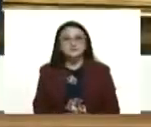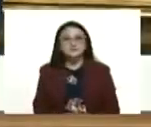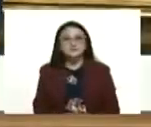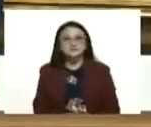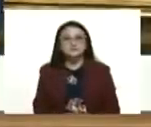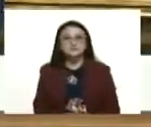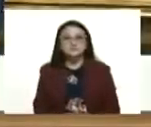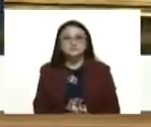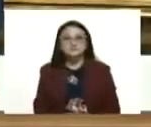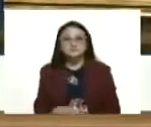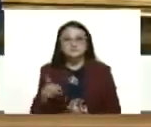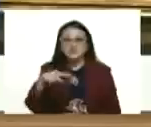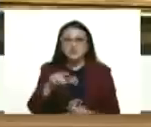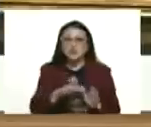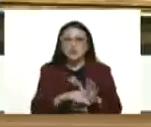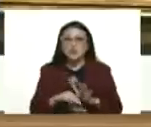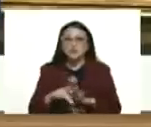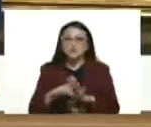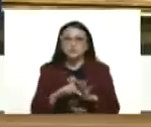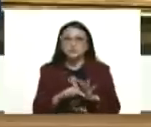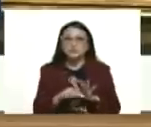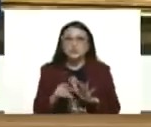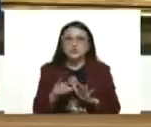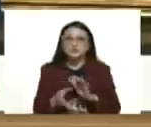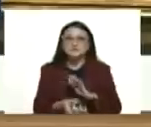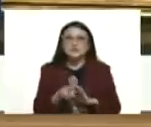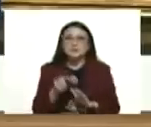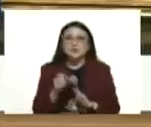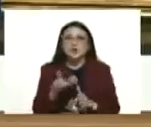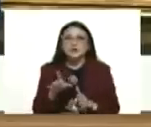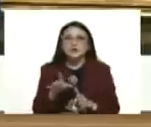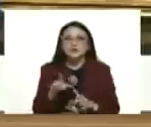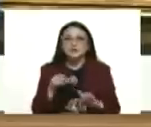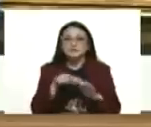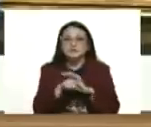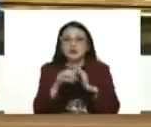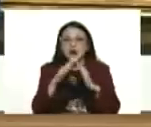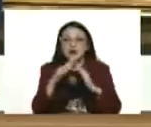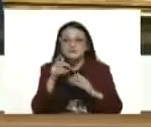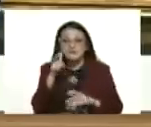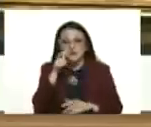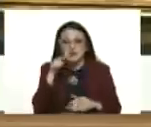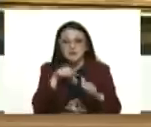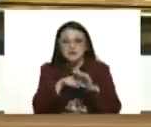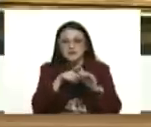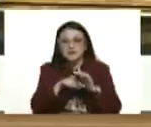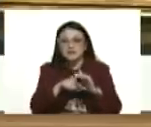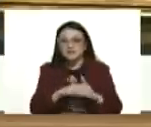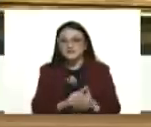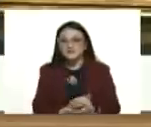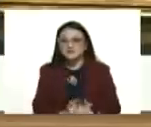como a estos corruptos, como el que sacamos de aquí y le llenamos la inmunidad.